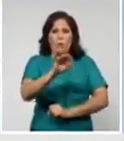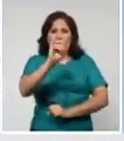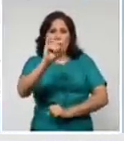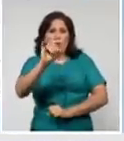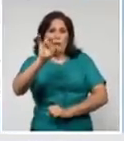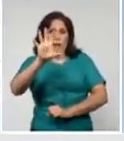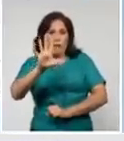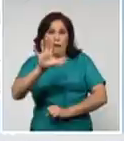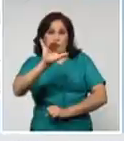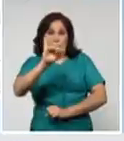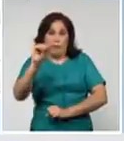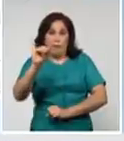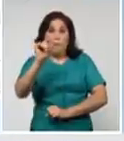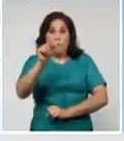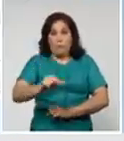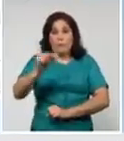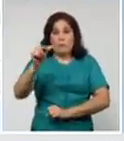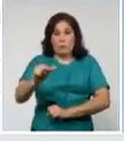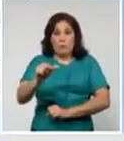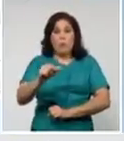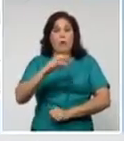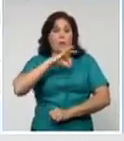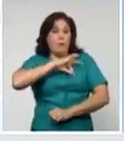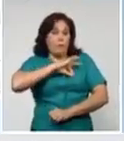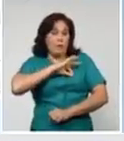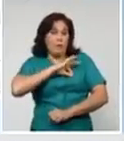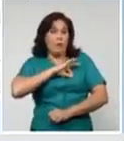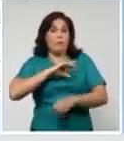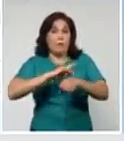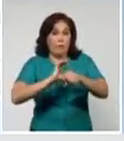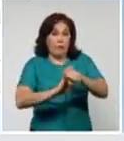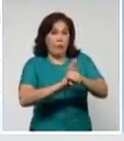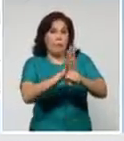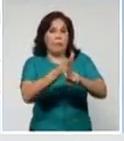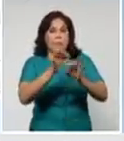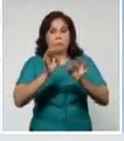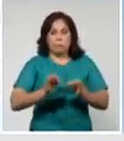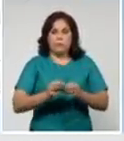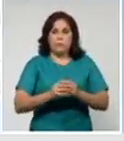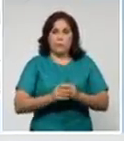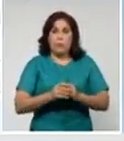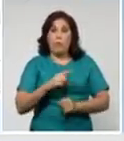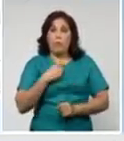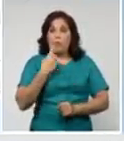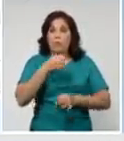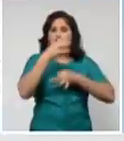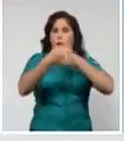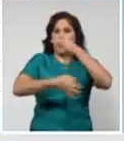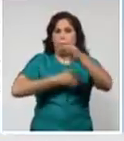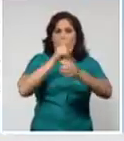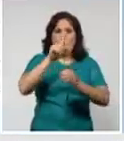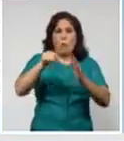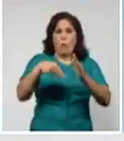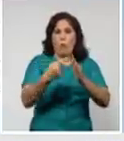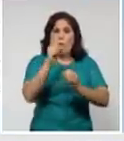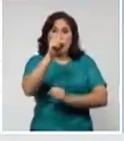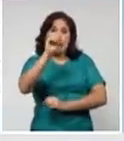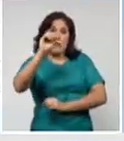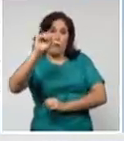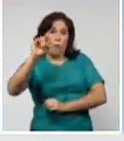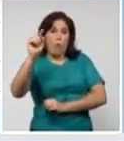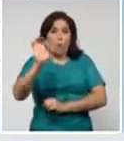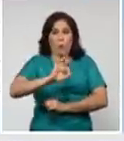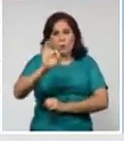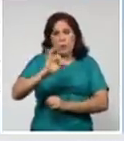3.866 personas con la COVID-19. Estamos hablando del 1,01%